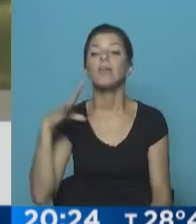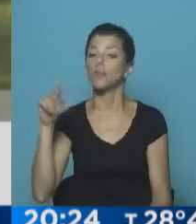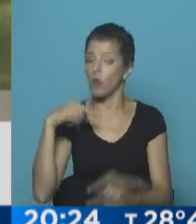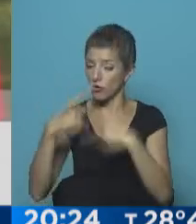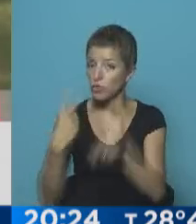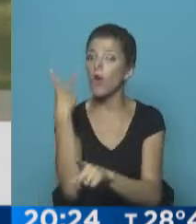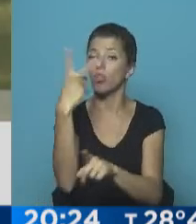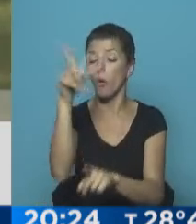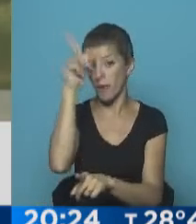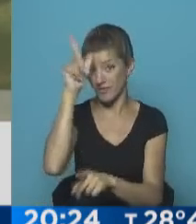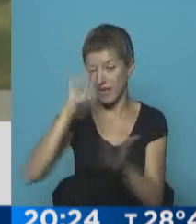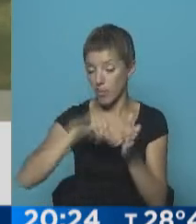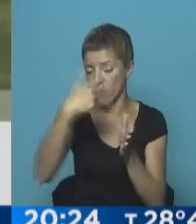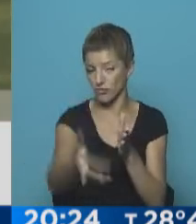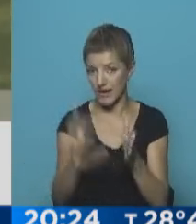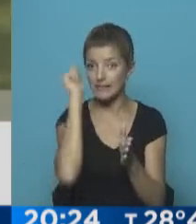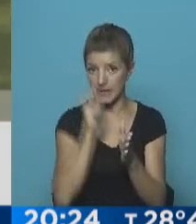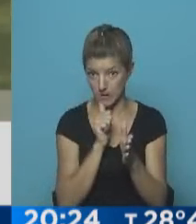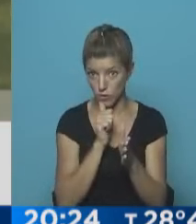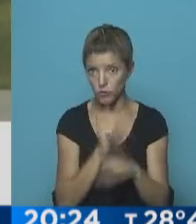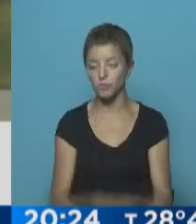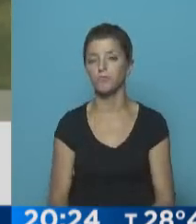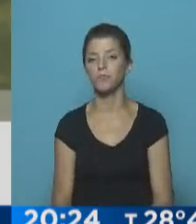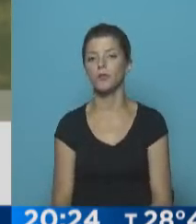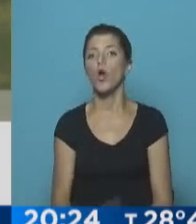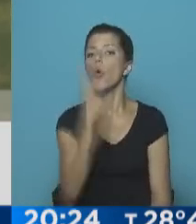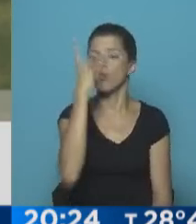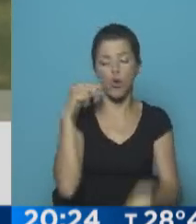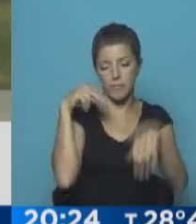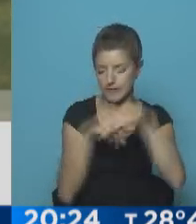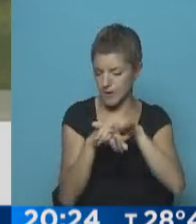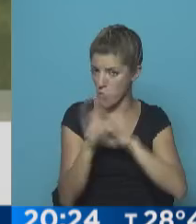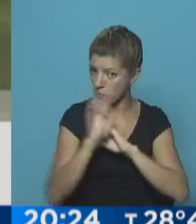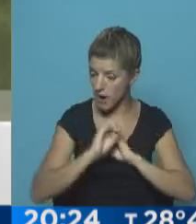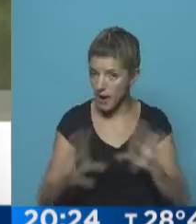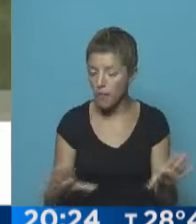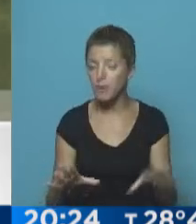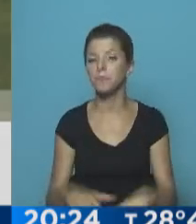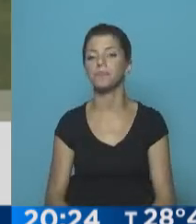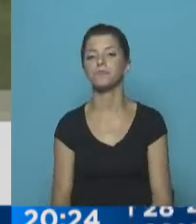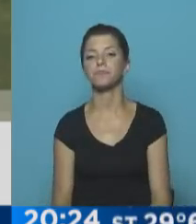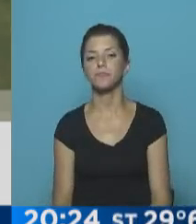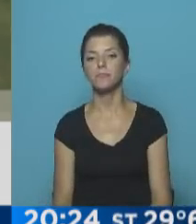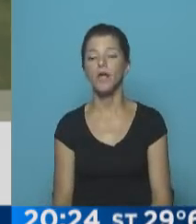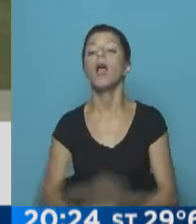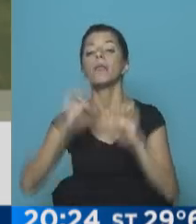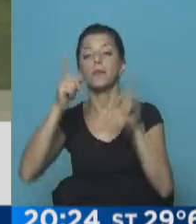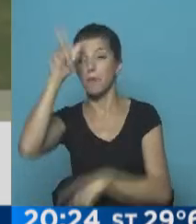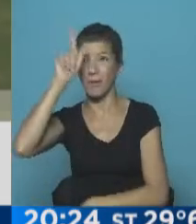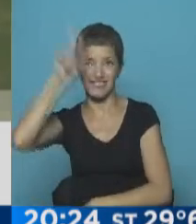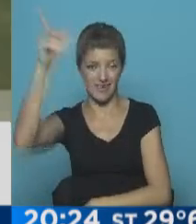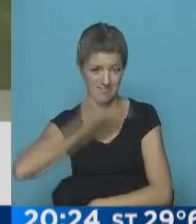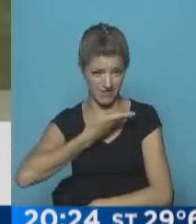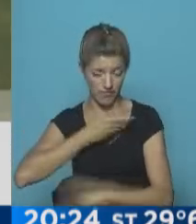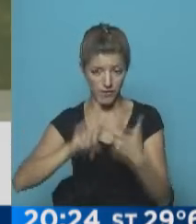heridos de la provincia de Buenos Aires, uno que estuvo realmente muy grave, también con la policía de Santa Fe,